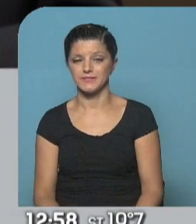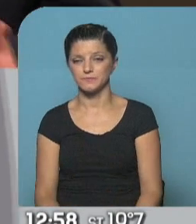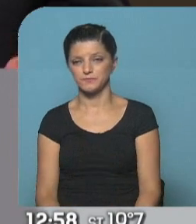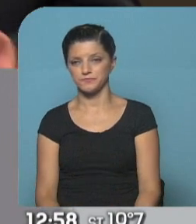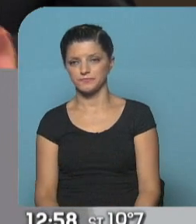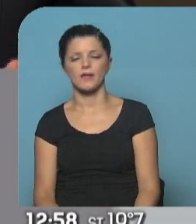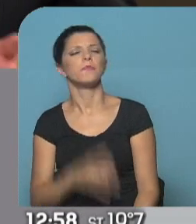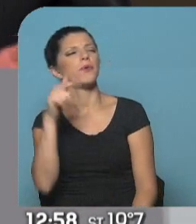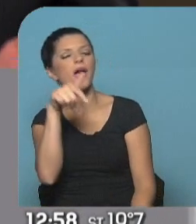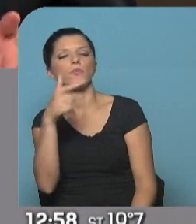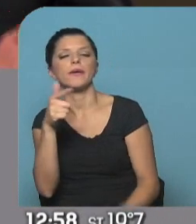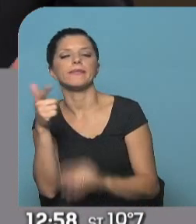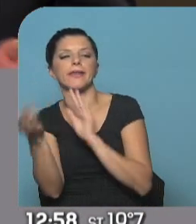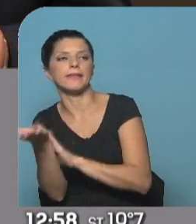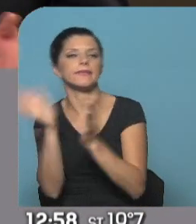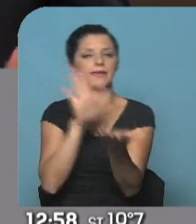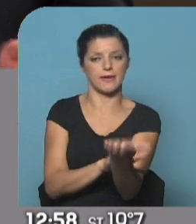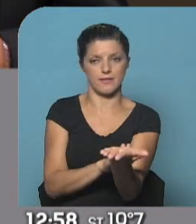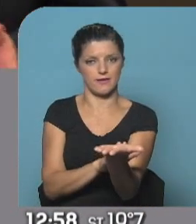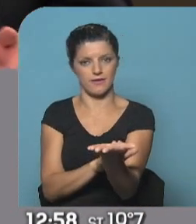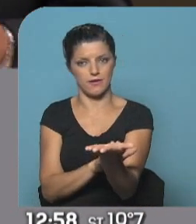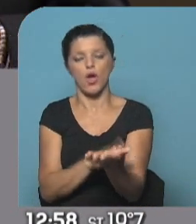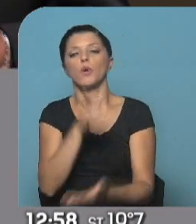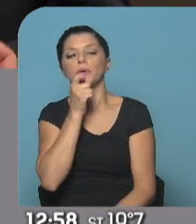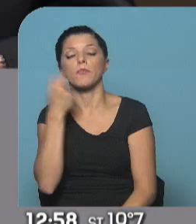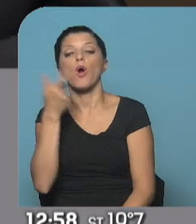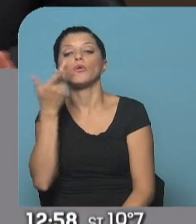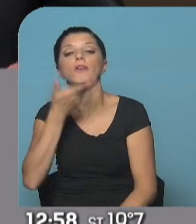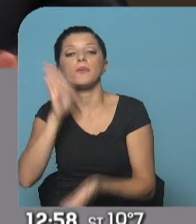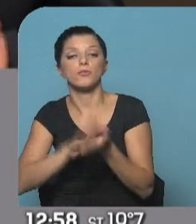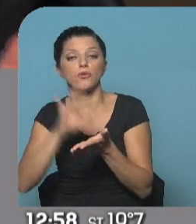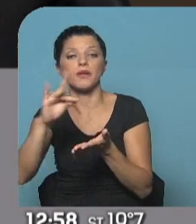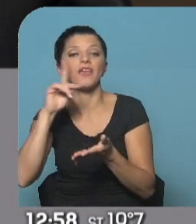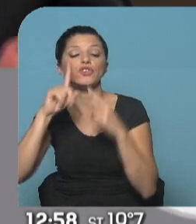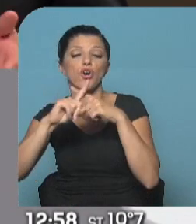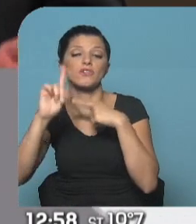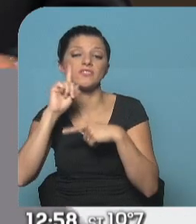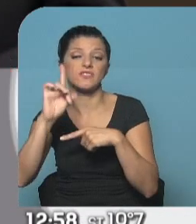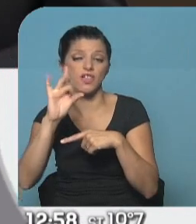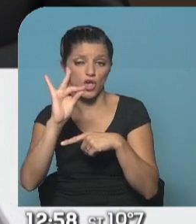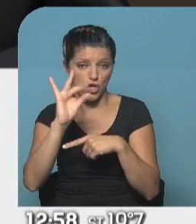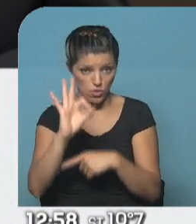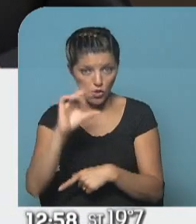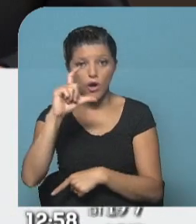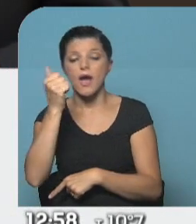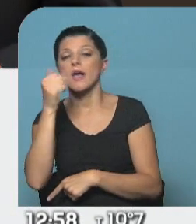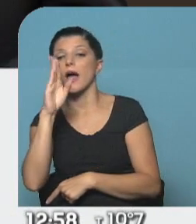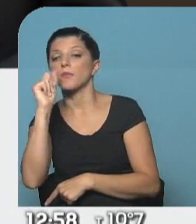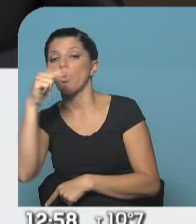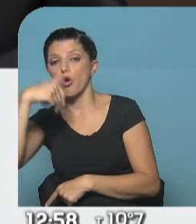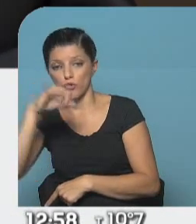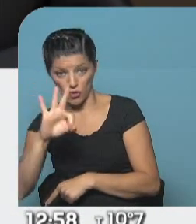y derecha, sino que hay ejes temáticos, por ejemplo, la reducción del dióxido de carbono de aquí a 2020, con lo cual no están de acuerdo los verdes,